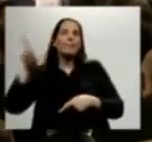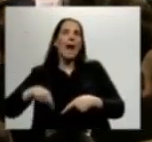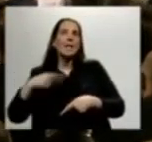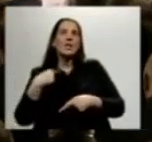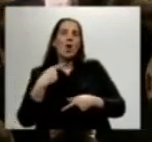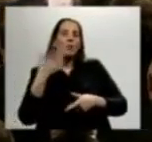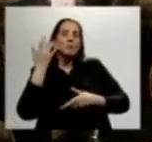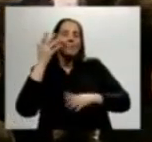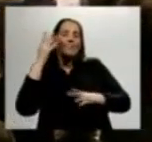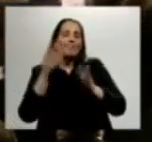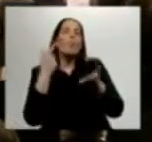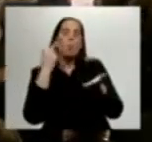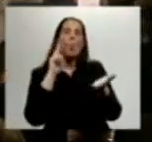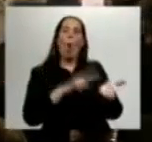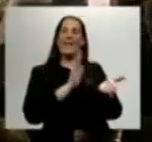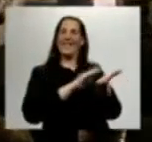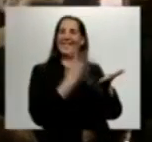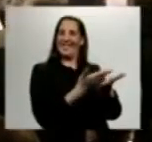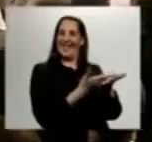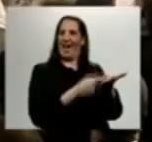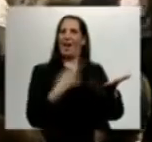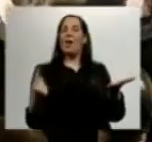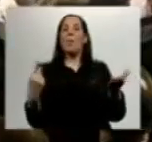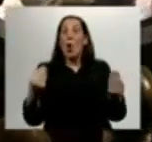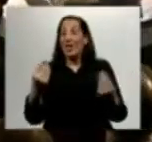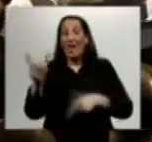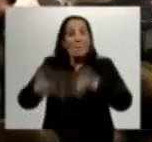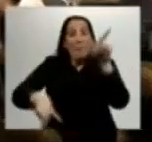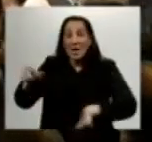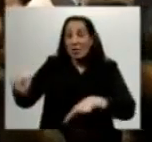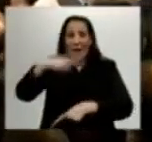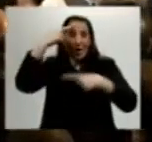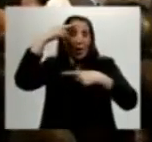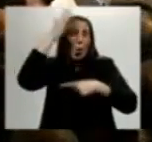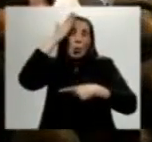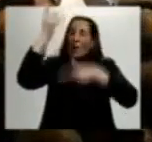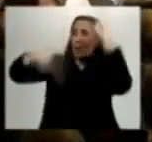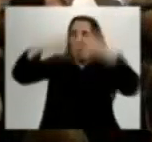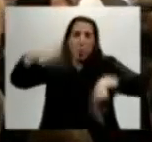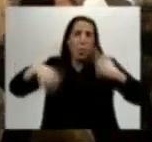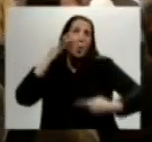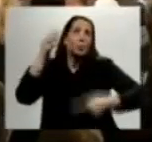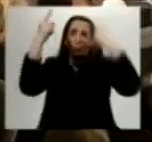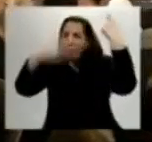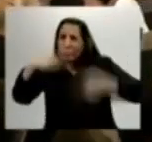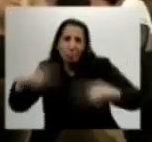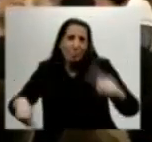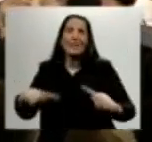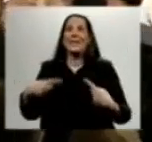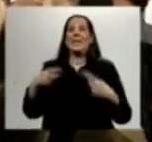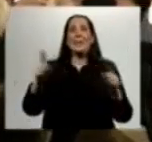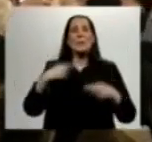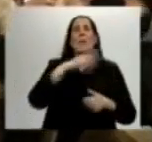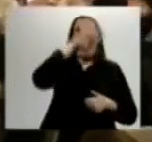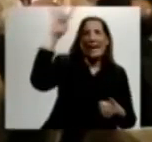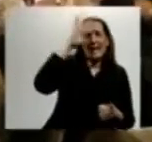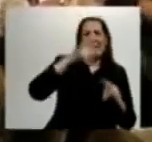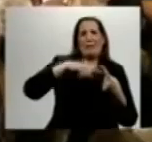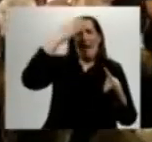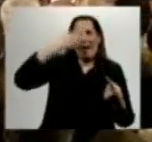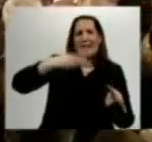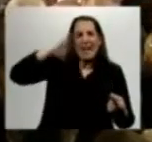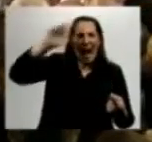de la Corte, es esencialmente plural, pues somos un pueblo multiétnico. Los sobrevivientes de los pueblos originarios, gauchos,